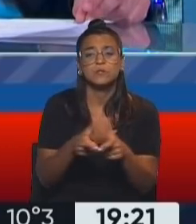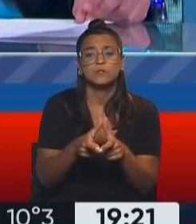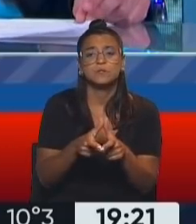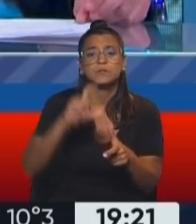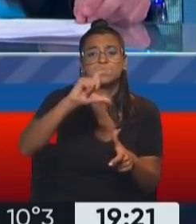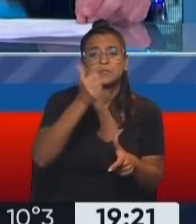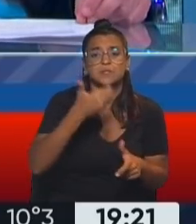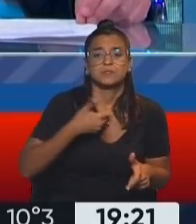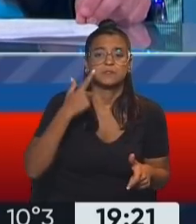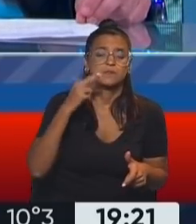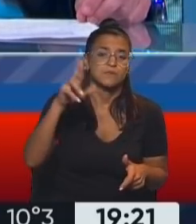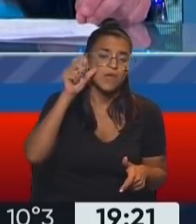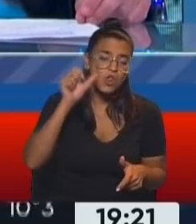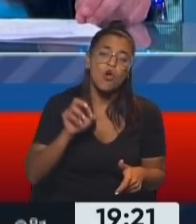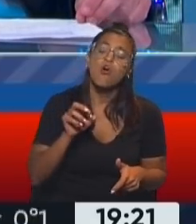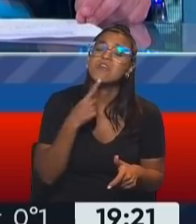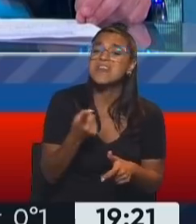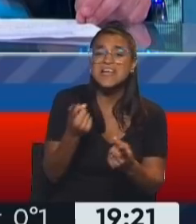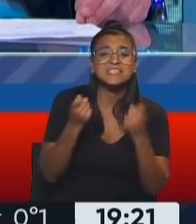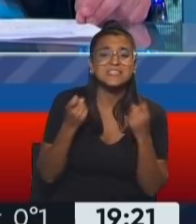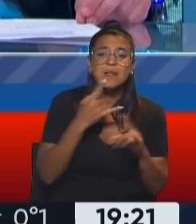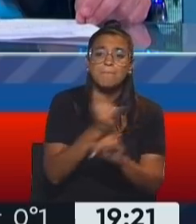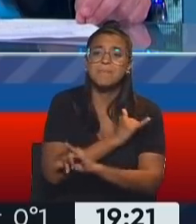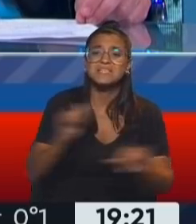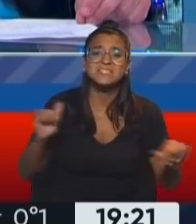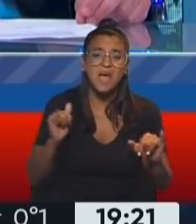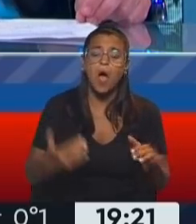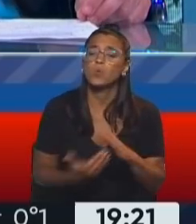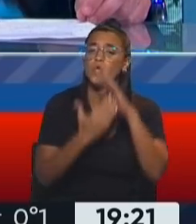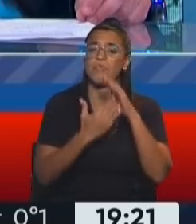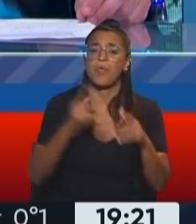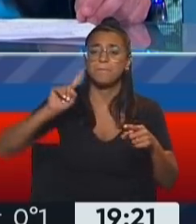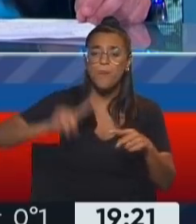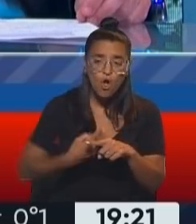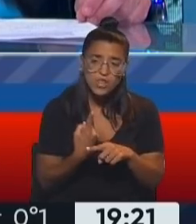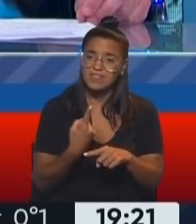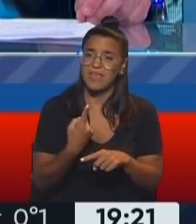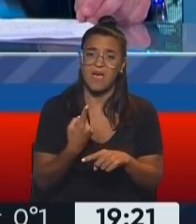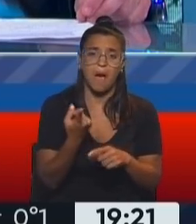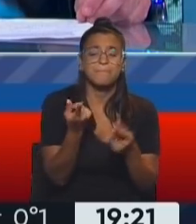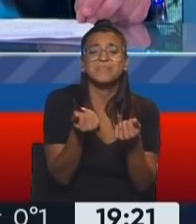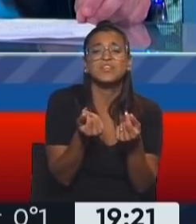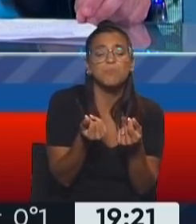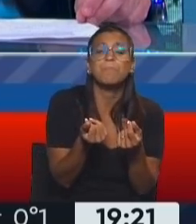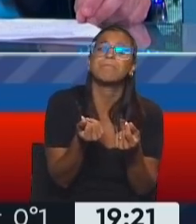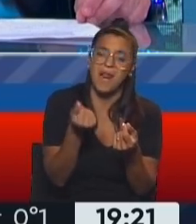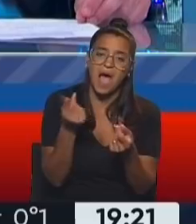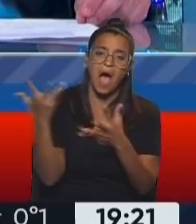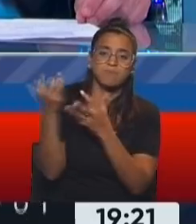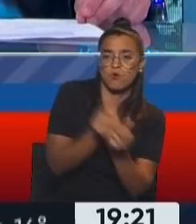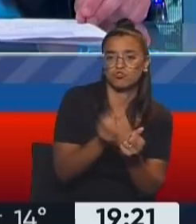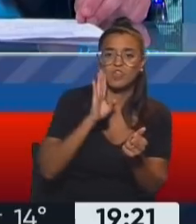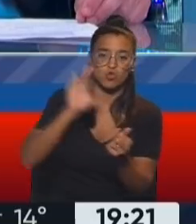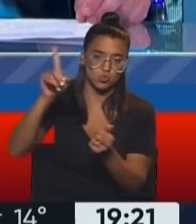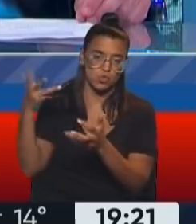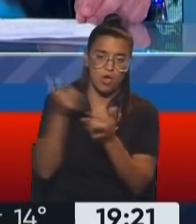lo hizo Santiago Cafiero, que es necesario un mensaje de la autoridad política al Tesoro para contar con el apoyo de Estados